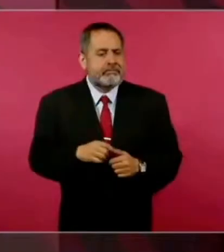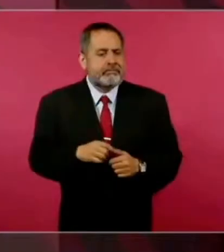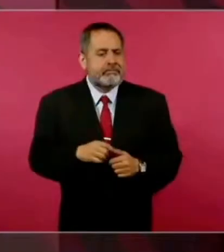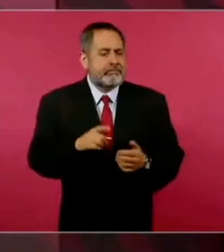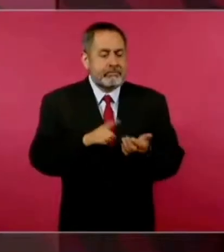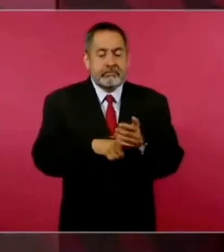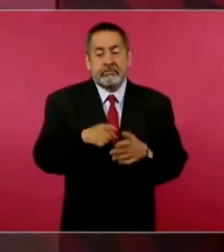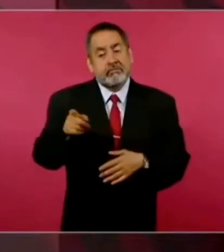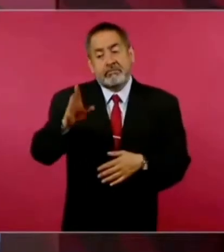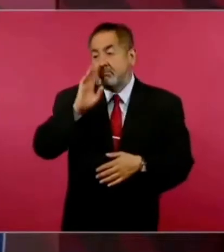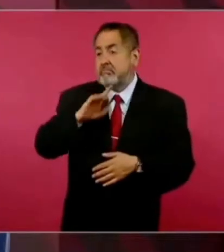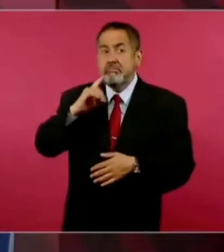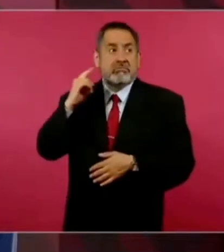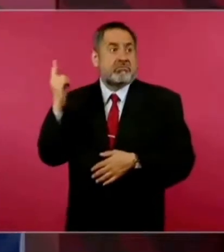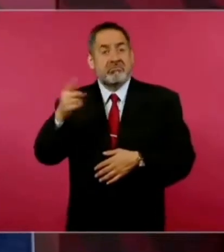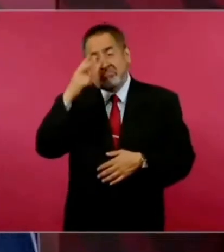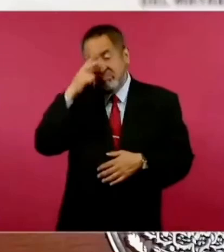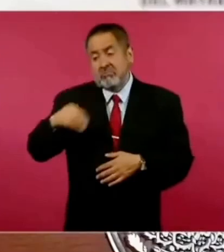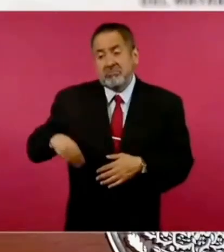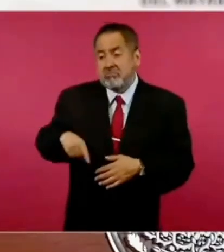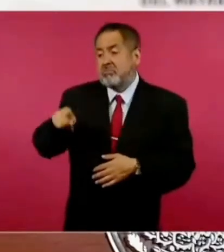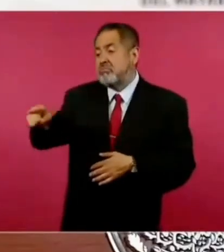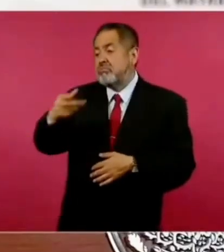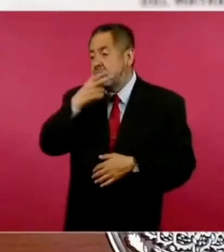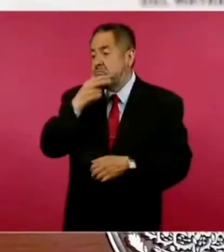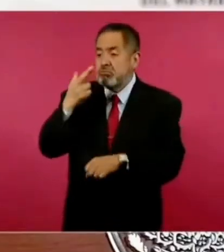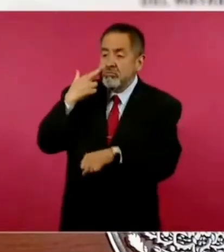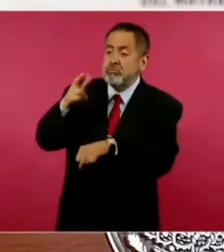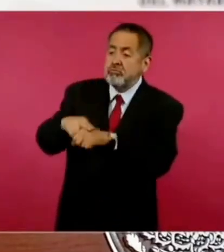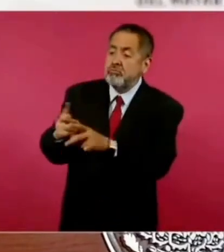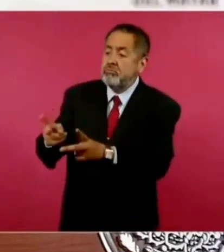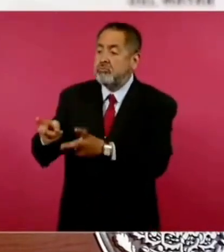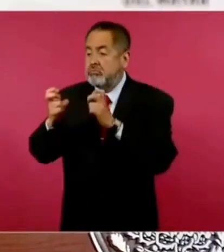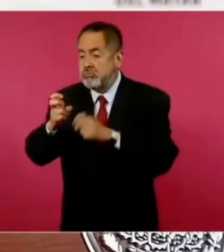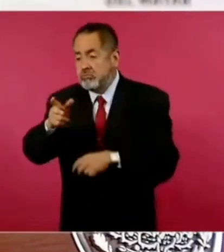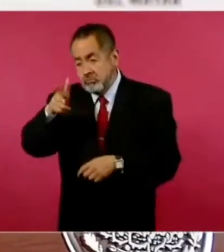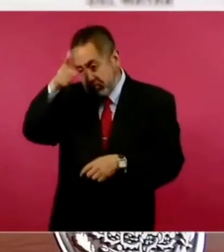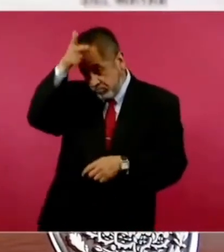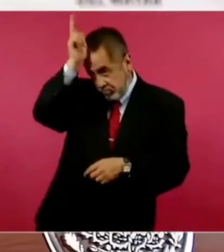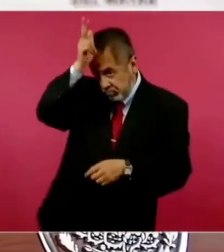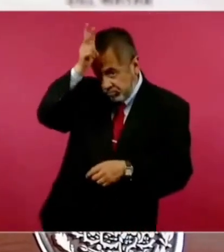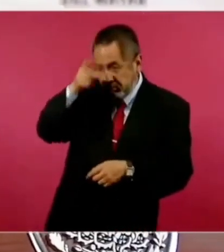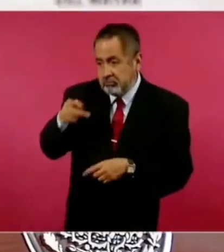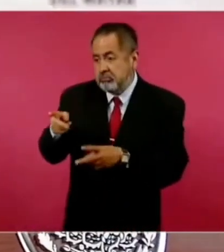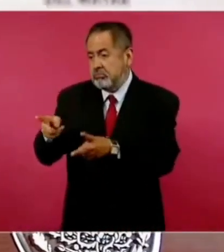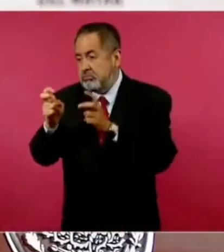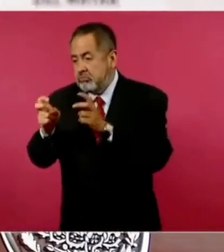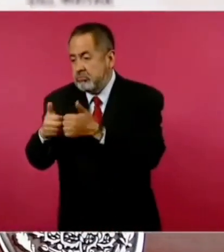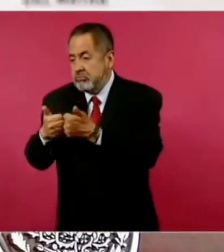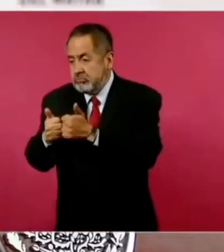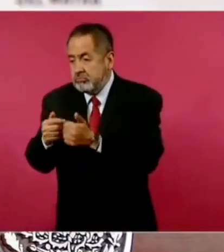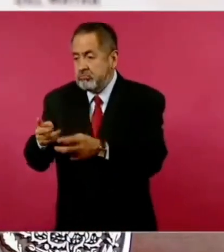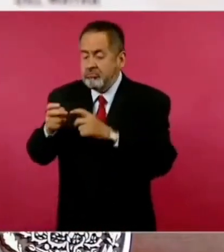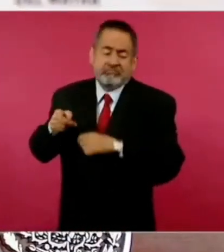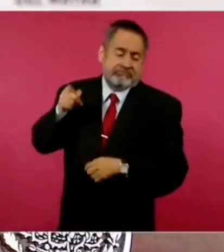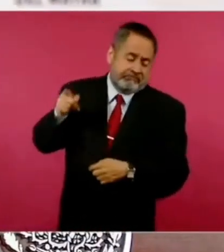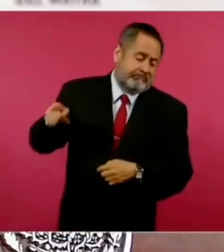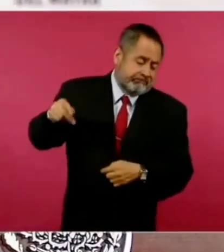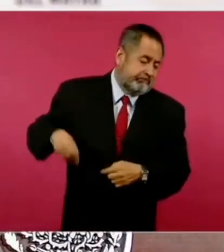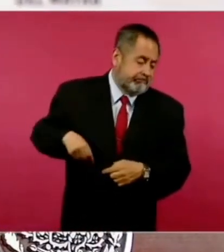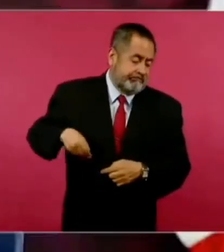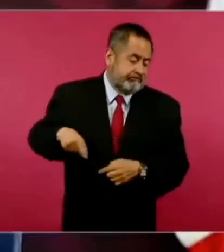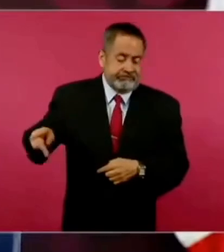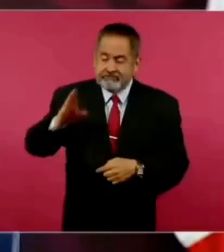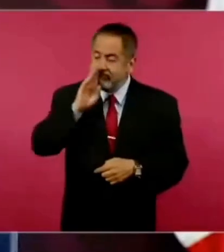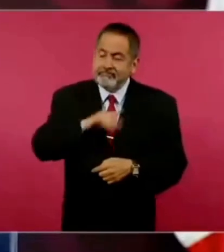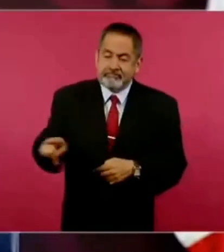robaba una gallina, el que se robaba un pavo, el que se robaba